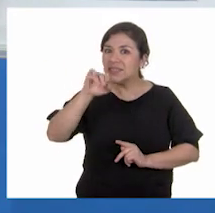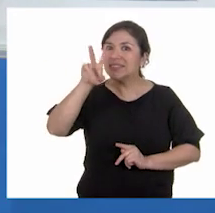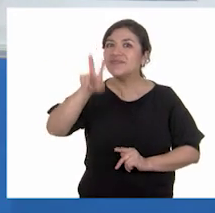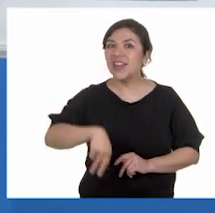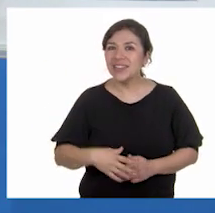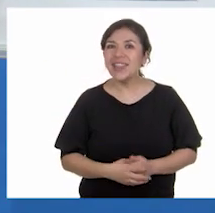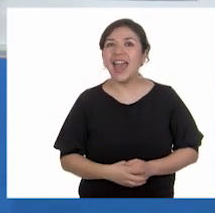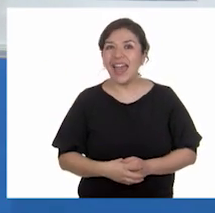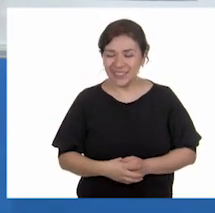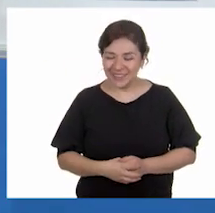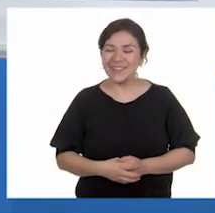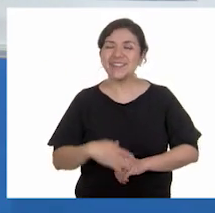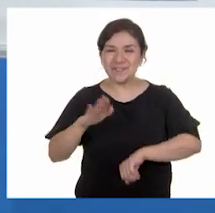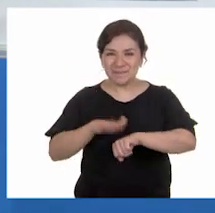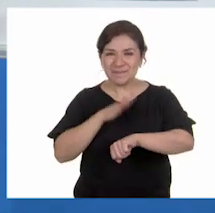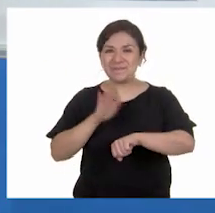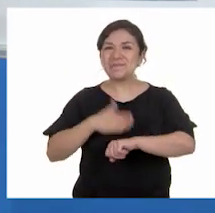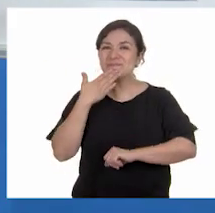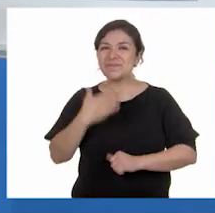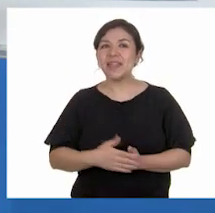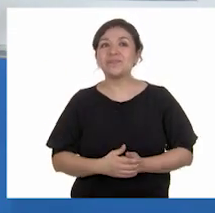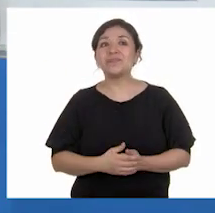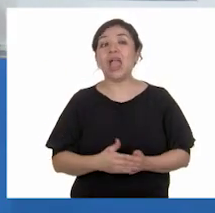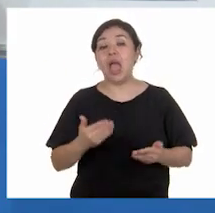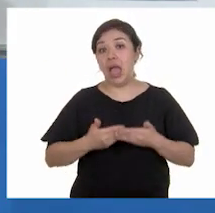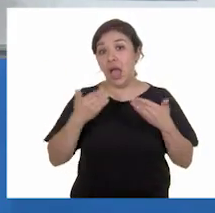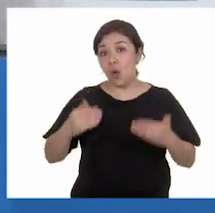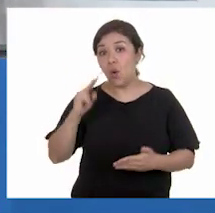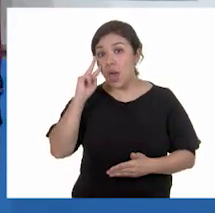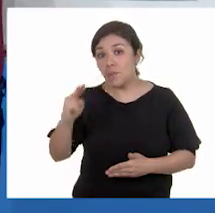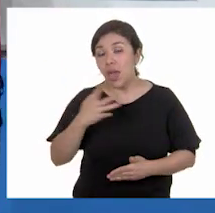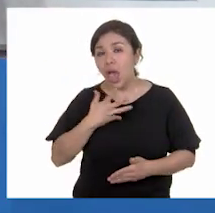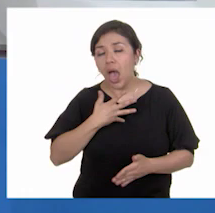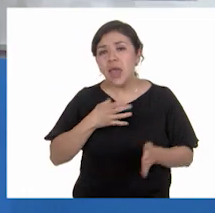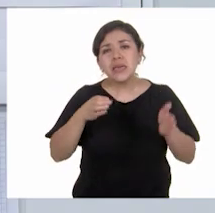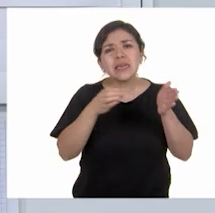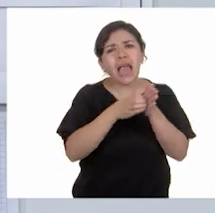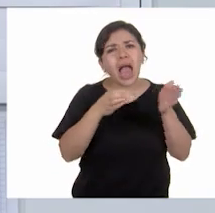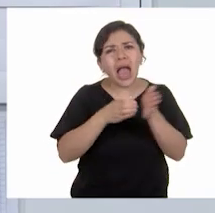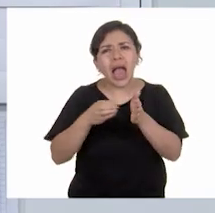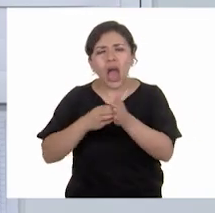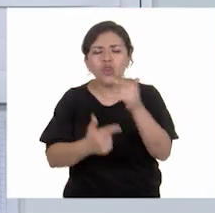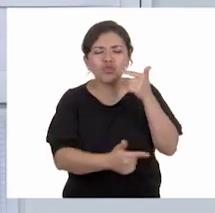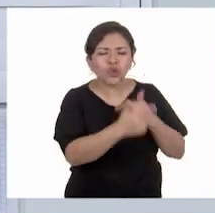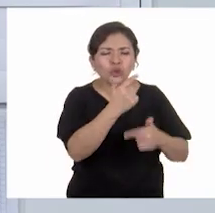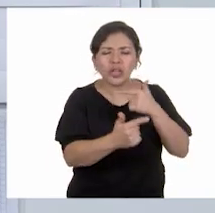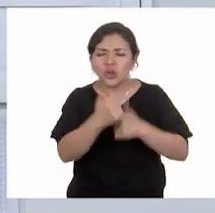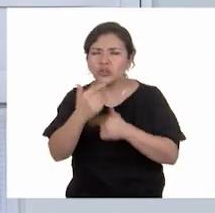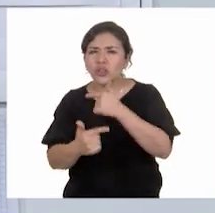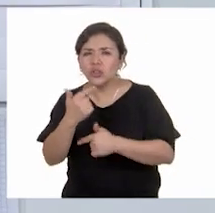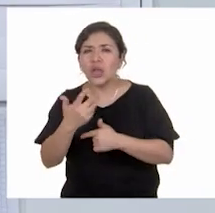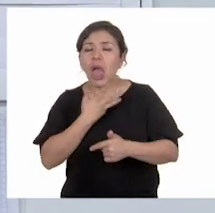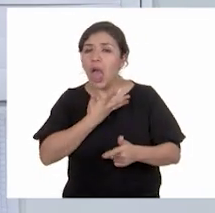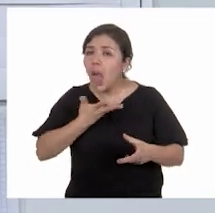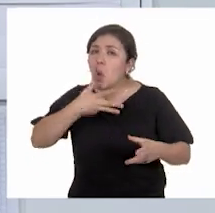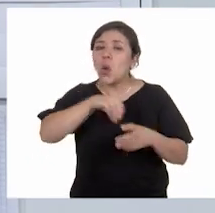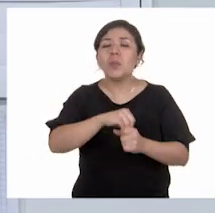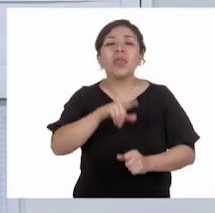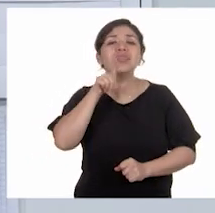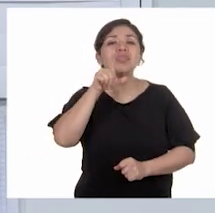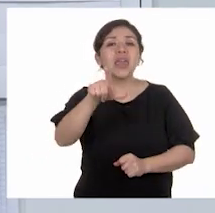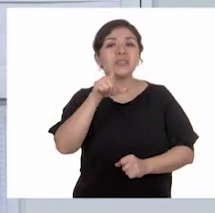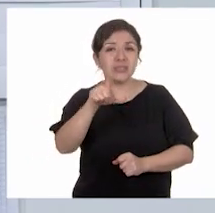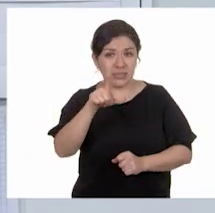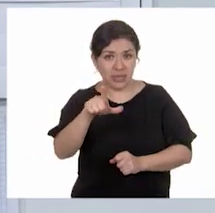17.25. Excelente, Raulito. Por lo tanto, tenemos recipientes de 12 piezas, 17, y